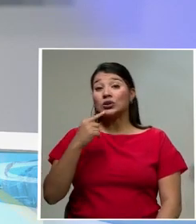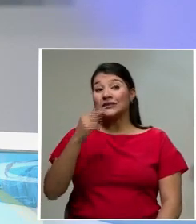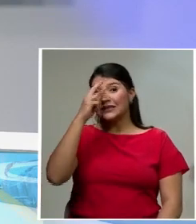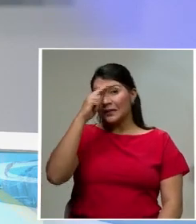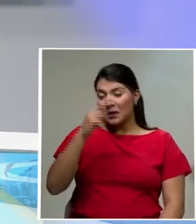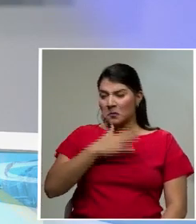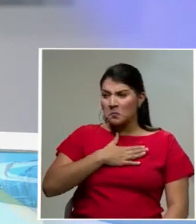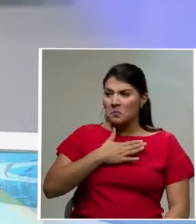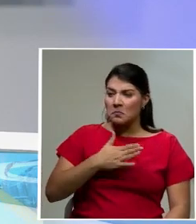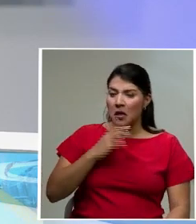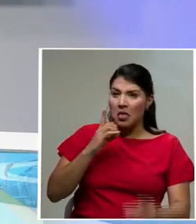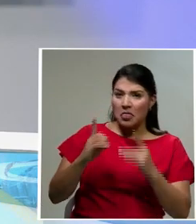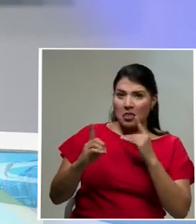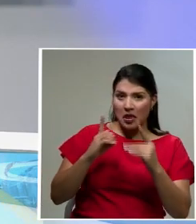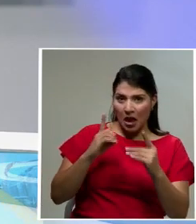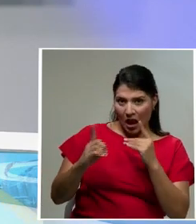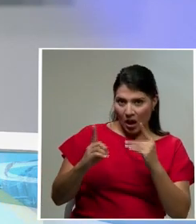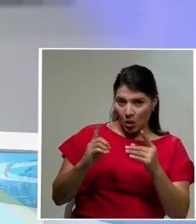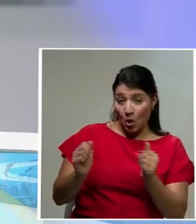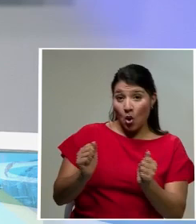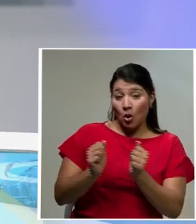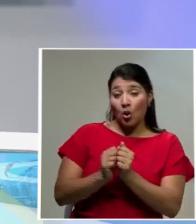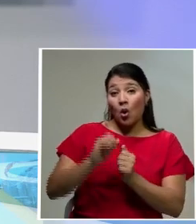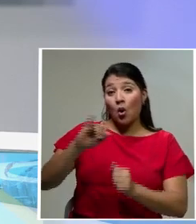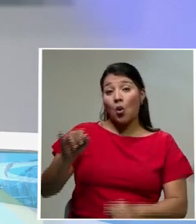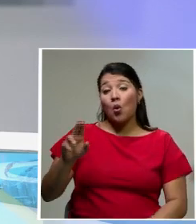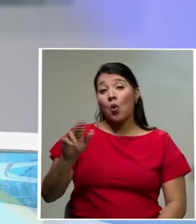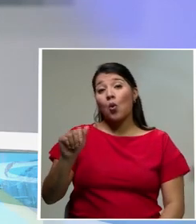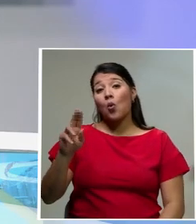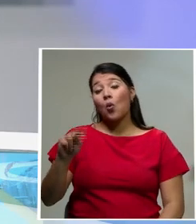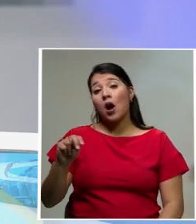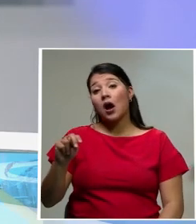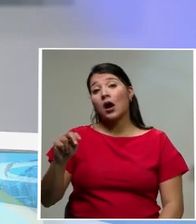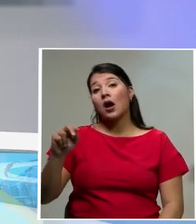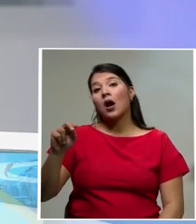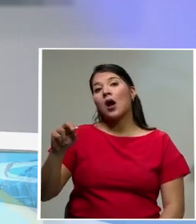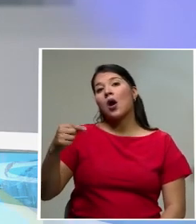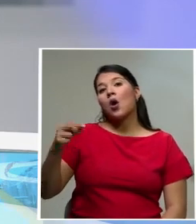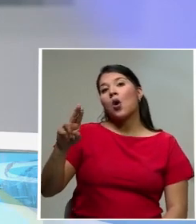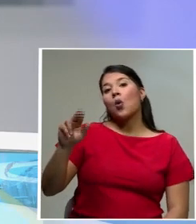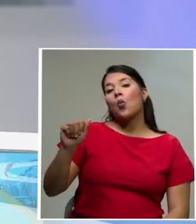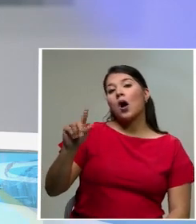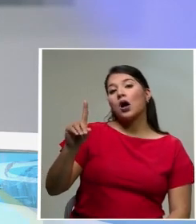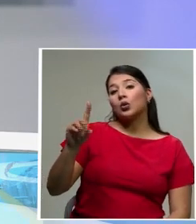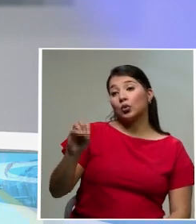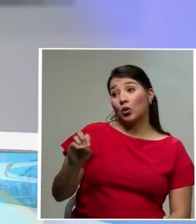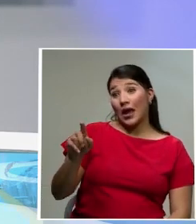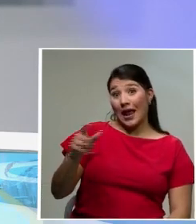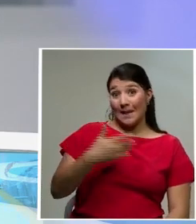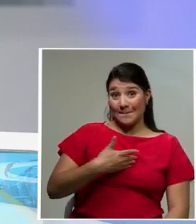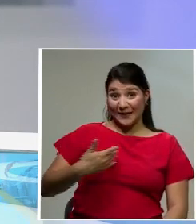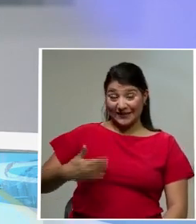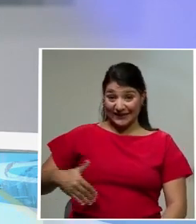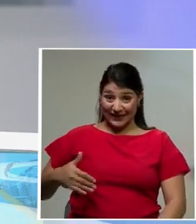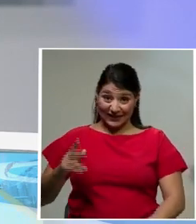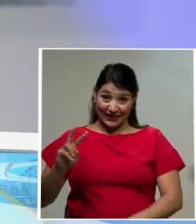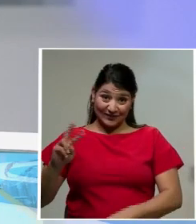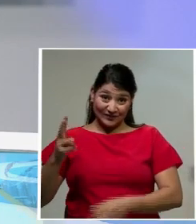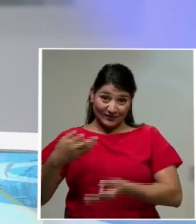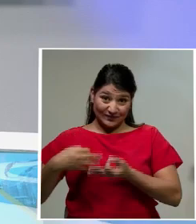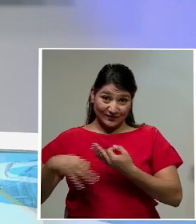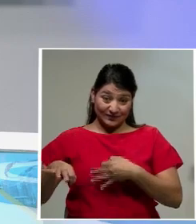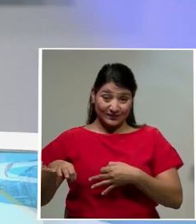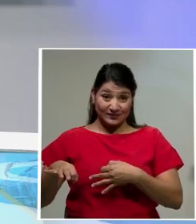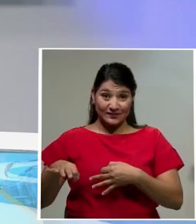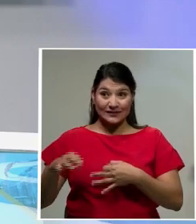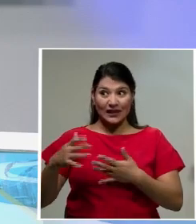oposición liderada por Juan Guaidó, reconocido como presidente interino por más de 50 países, y que